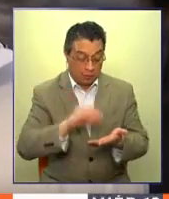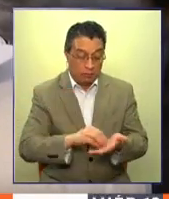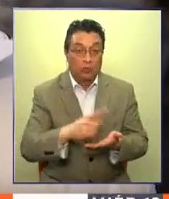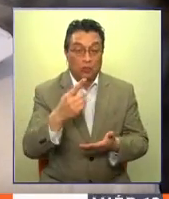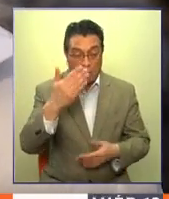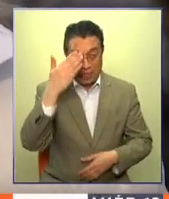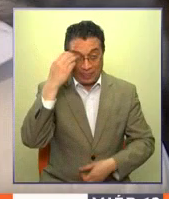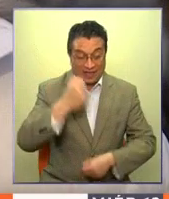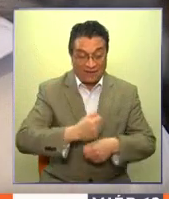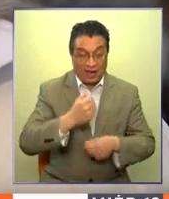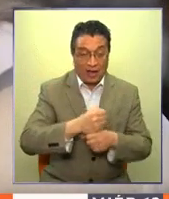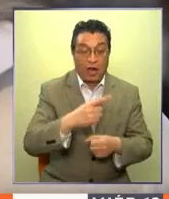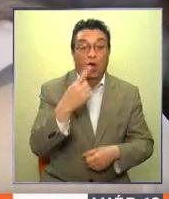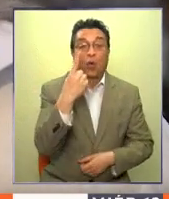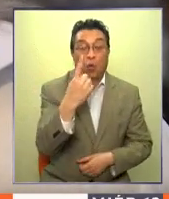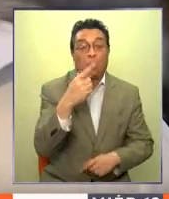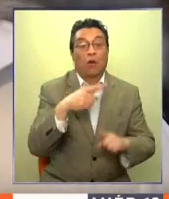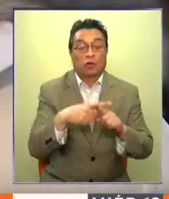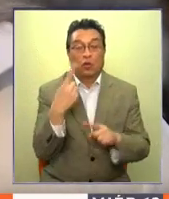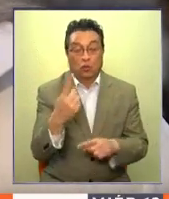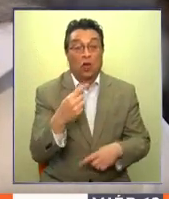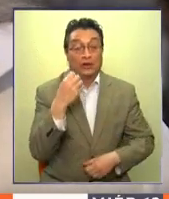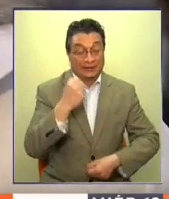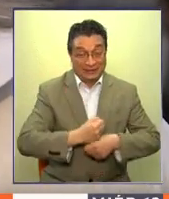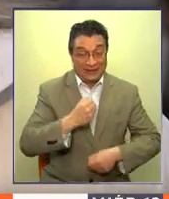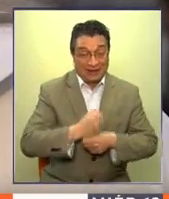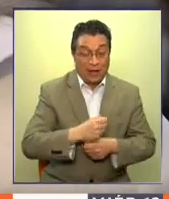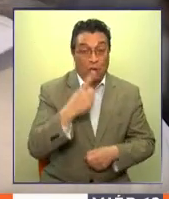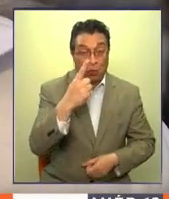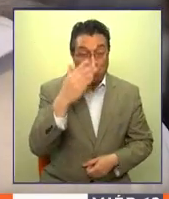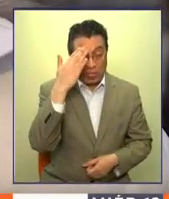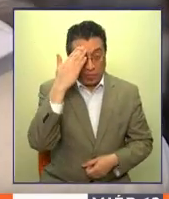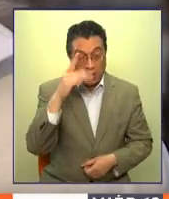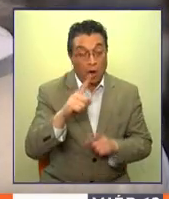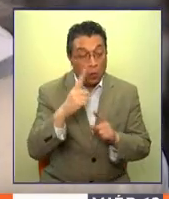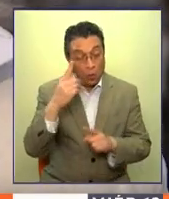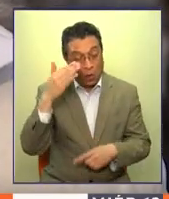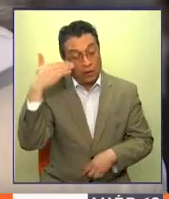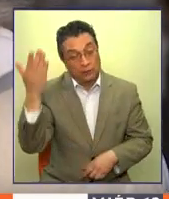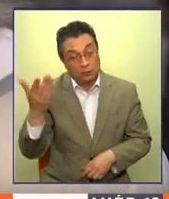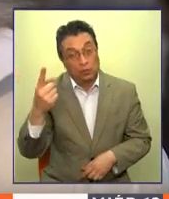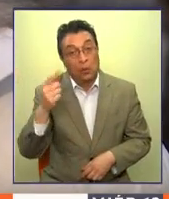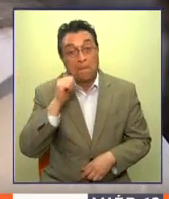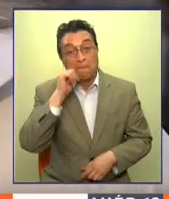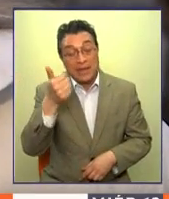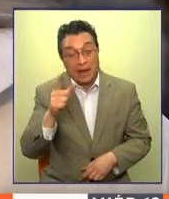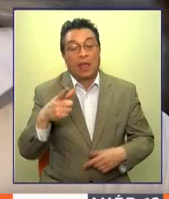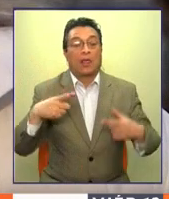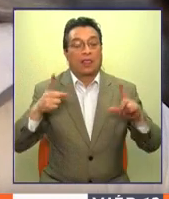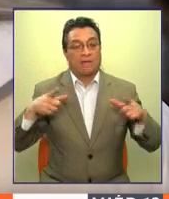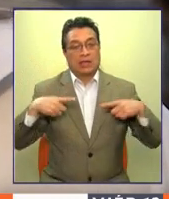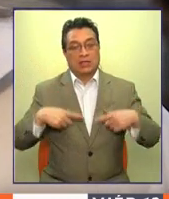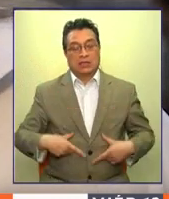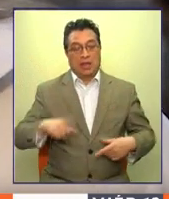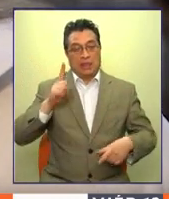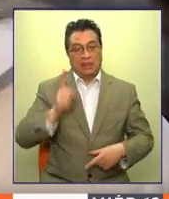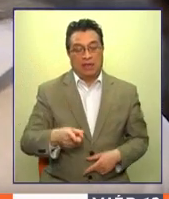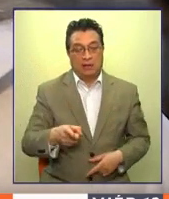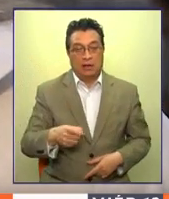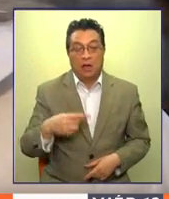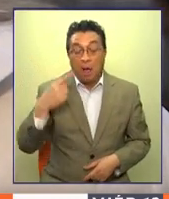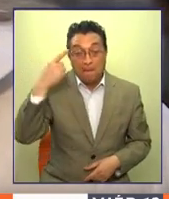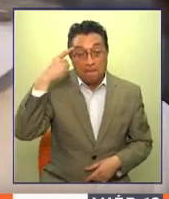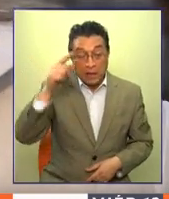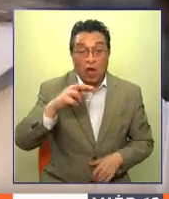de uno por uno, es decir, trabajamos un día y el otro día aparentemente deberíamos estar en descanso. Mas sin embargo,